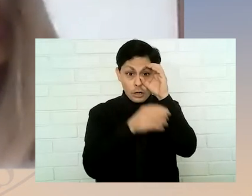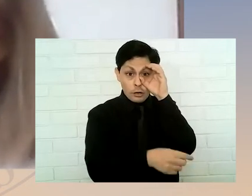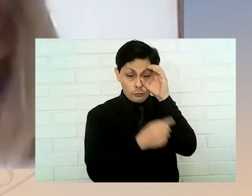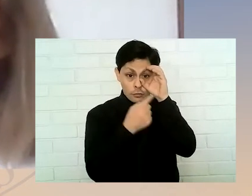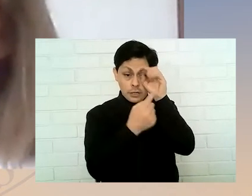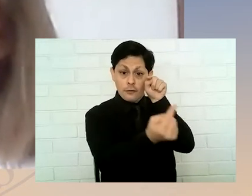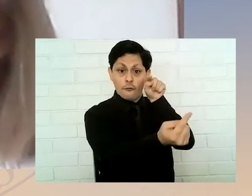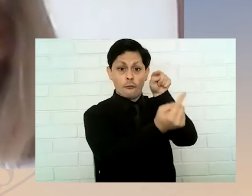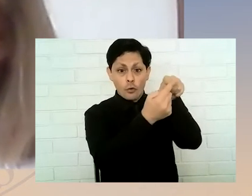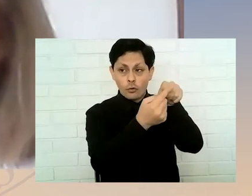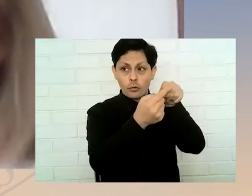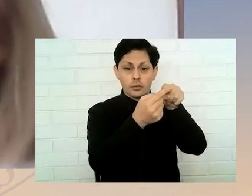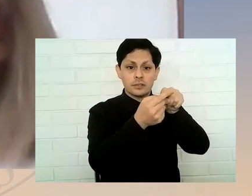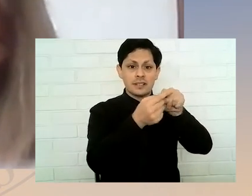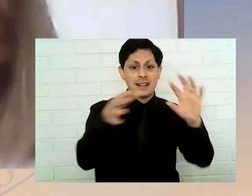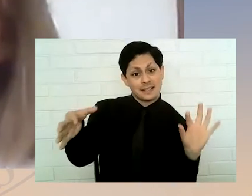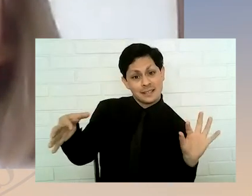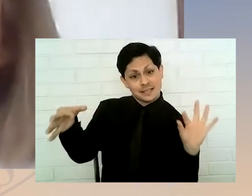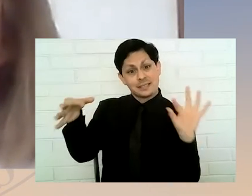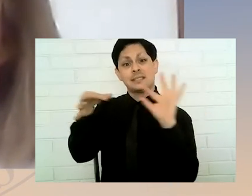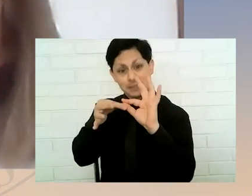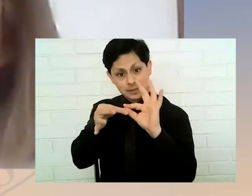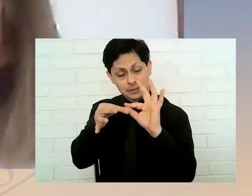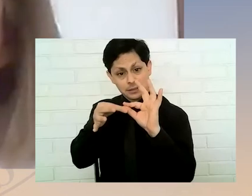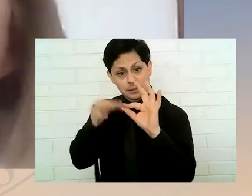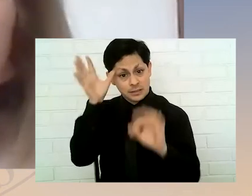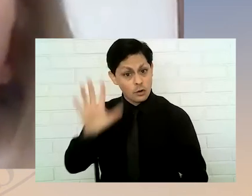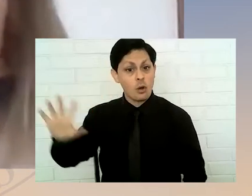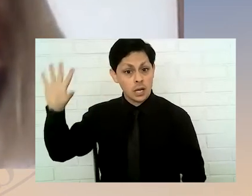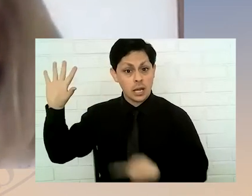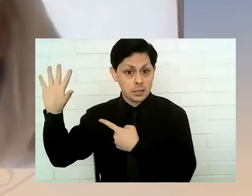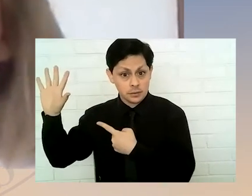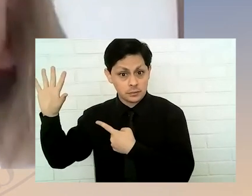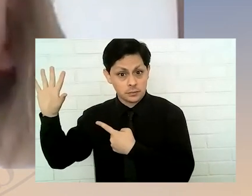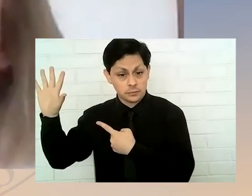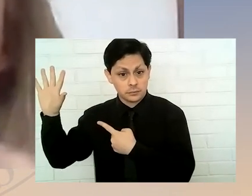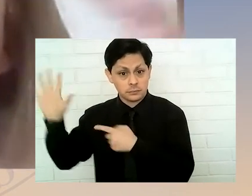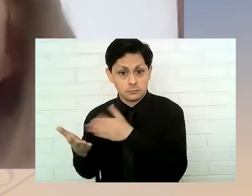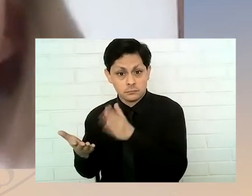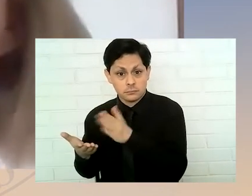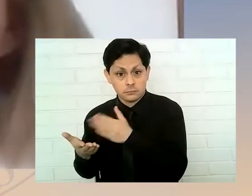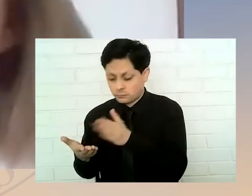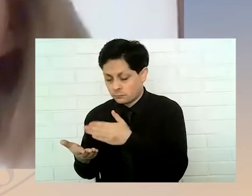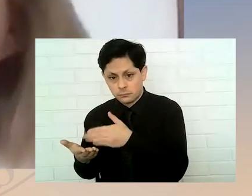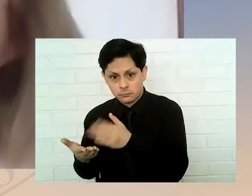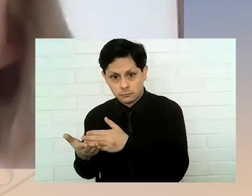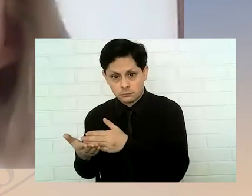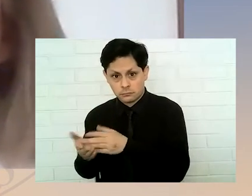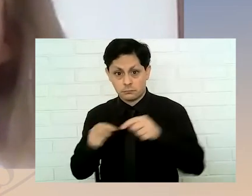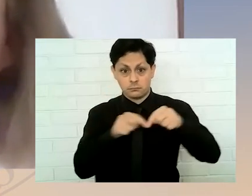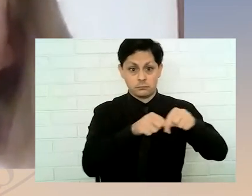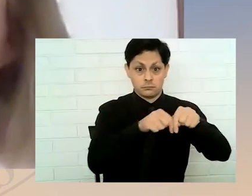la relación que existe entre teoría y práctica. Esto es el saber pedagógico, un corpus